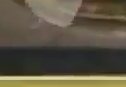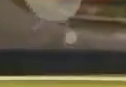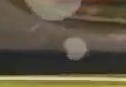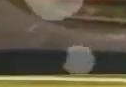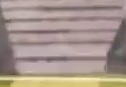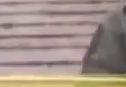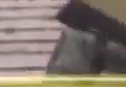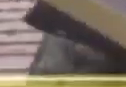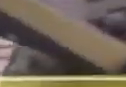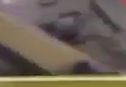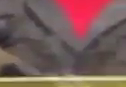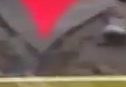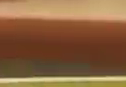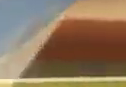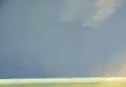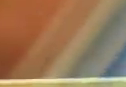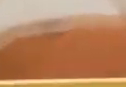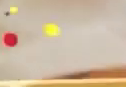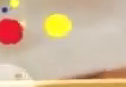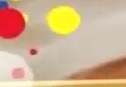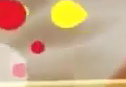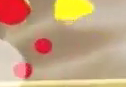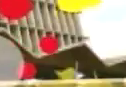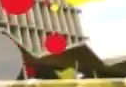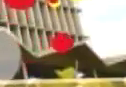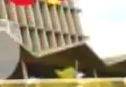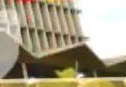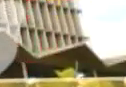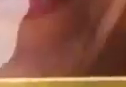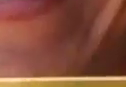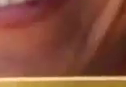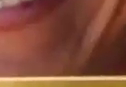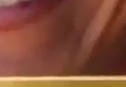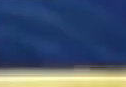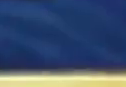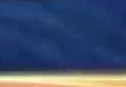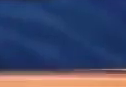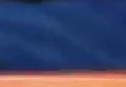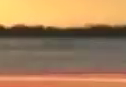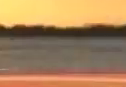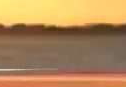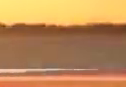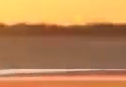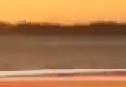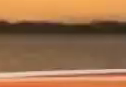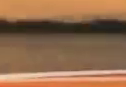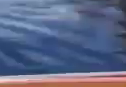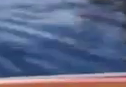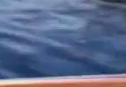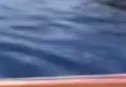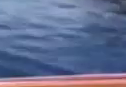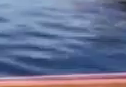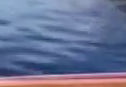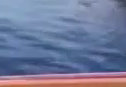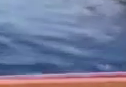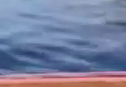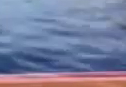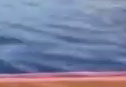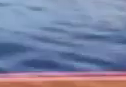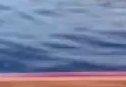ha culminado esta transmisión conjunta de la radio y televisión gracias por su atención